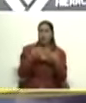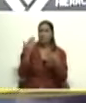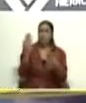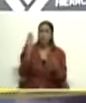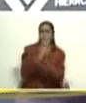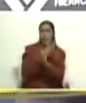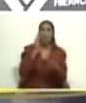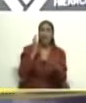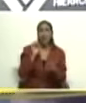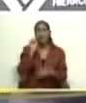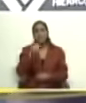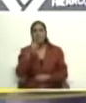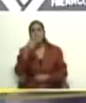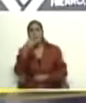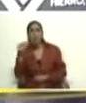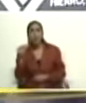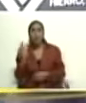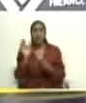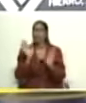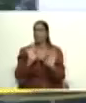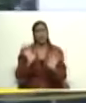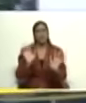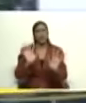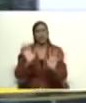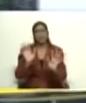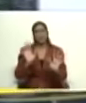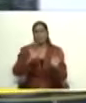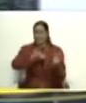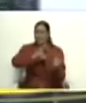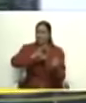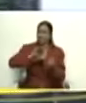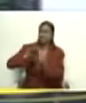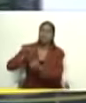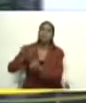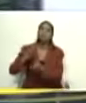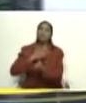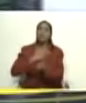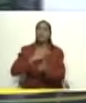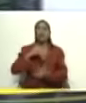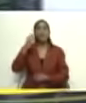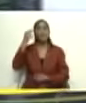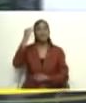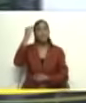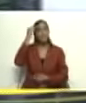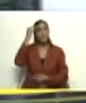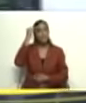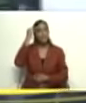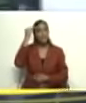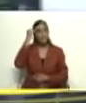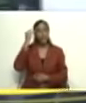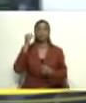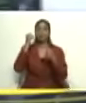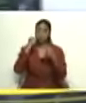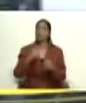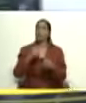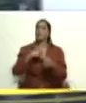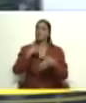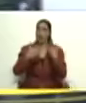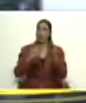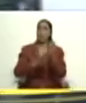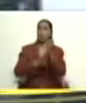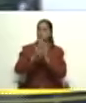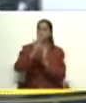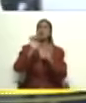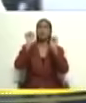hay, este escenario B. ¿Saben qué? Pues yo quiero estar mentalizado. a que nosotros, a pesar de, vamos a lograr nuestros